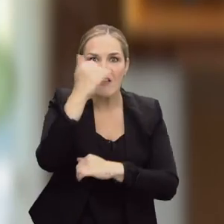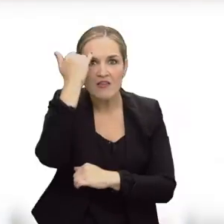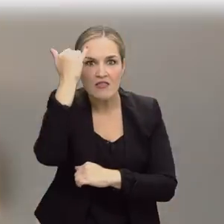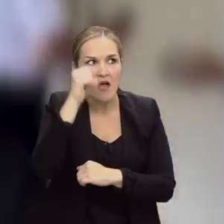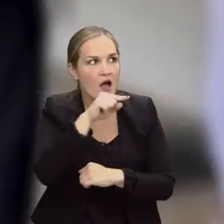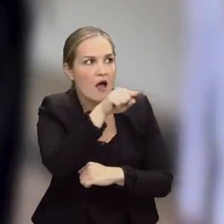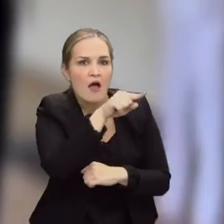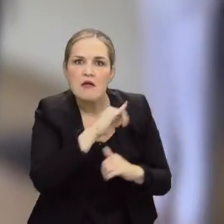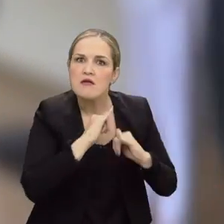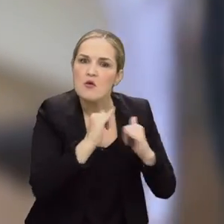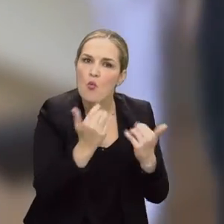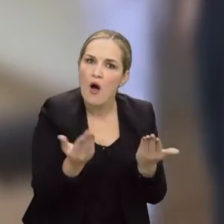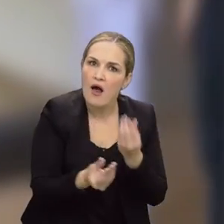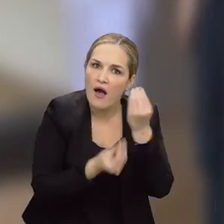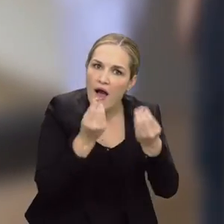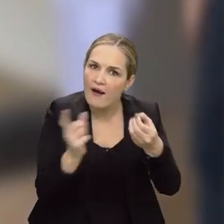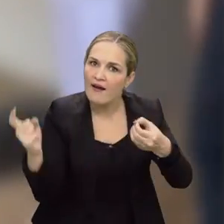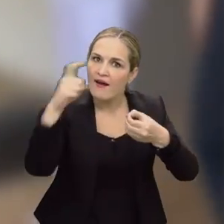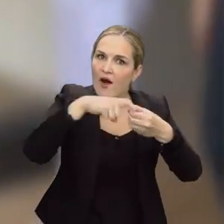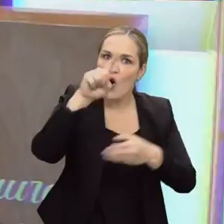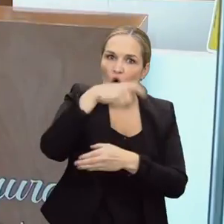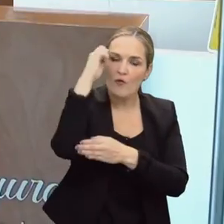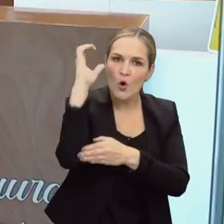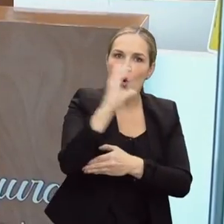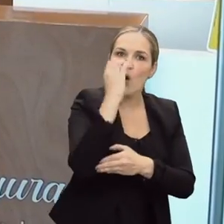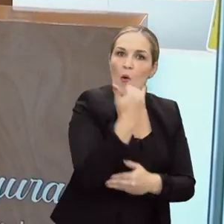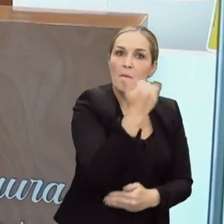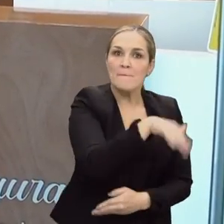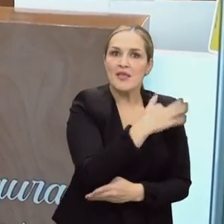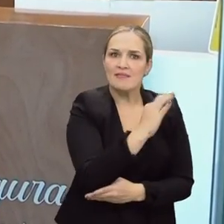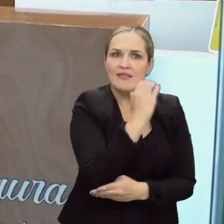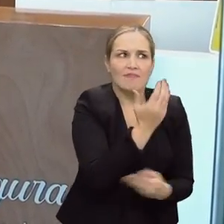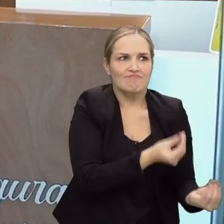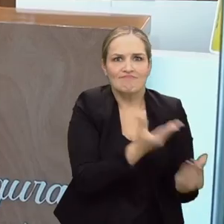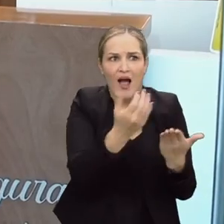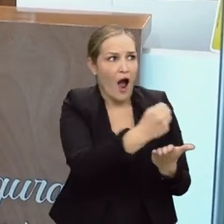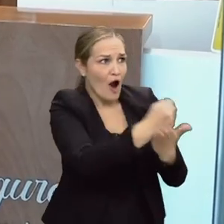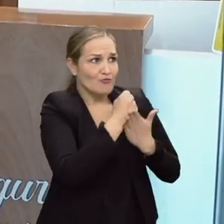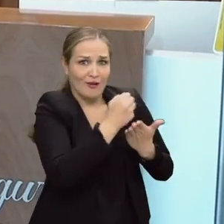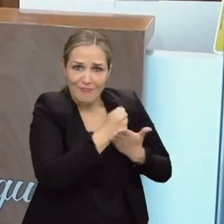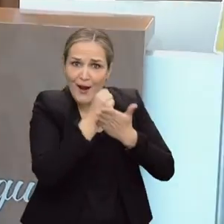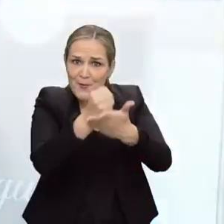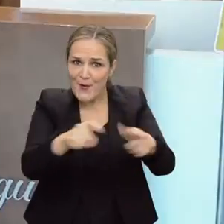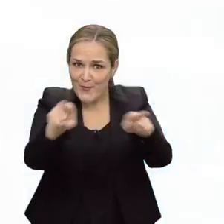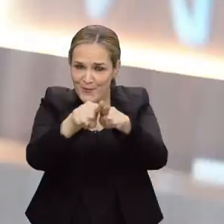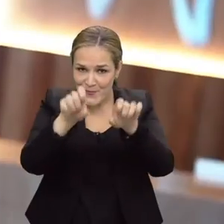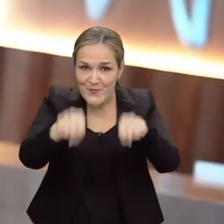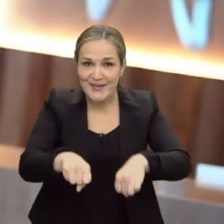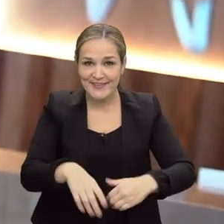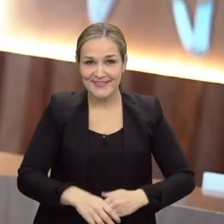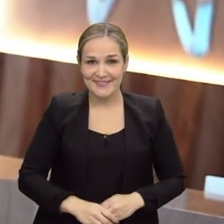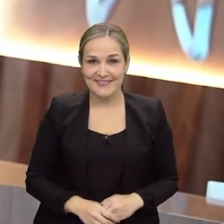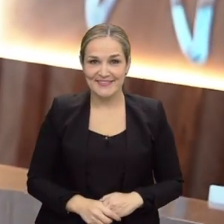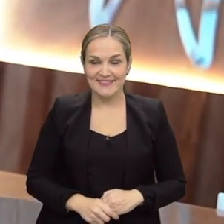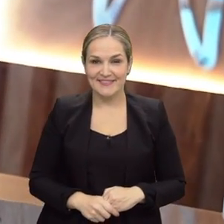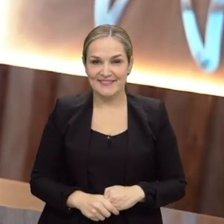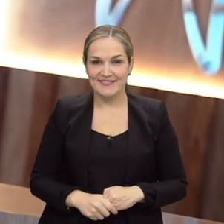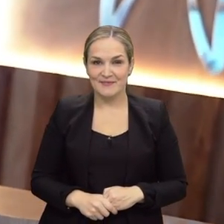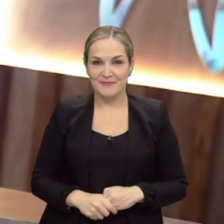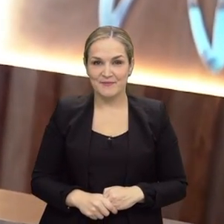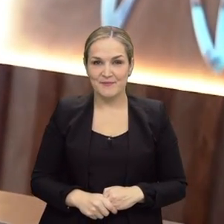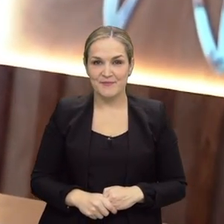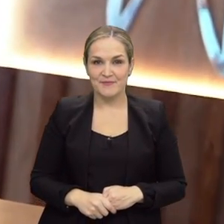Los invitamos a tomar estas iniciativas del Ministerio TIC y del Gobierno Nacional que fueron de gran ayuda.